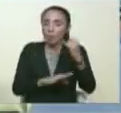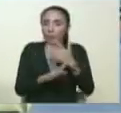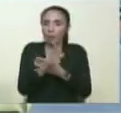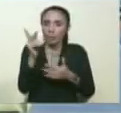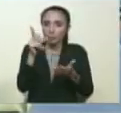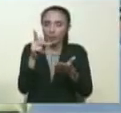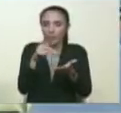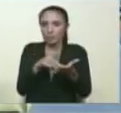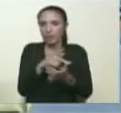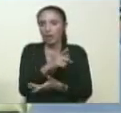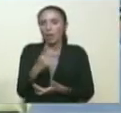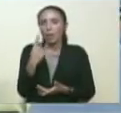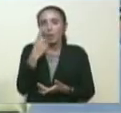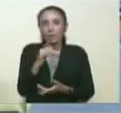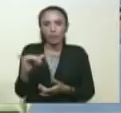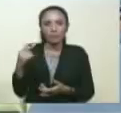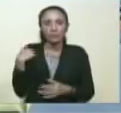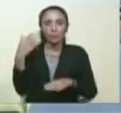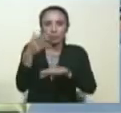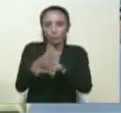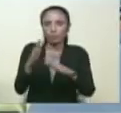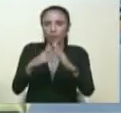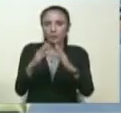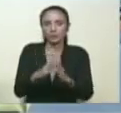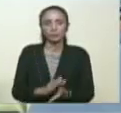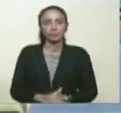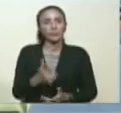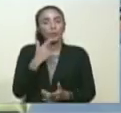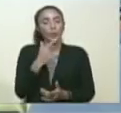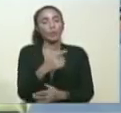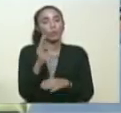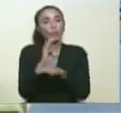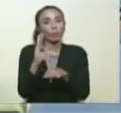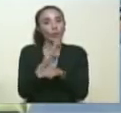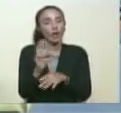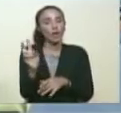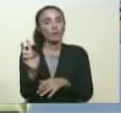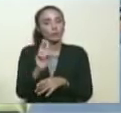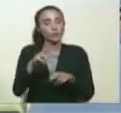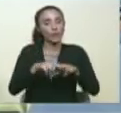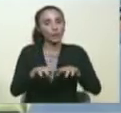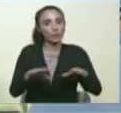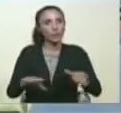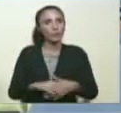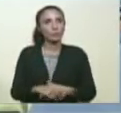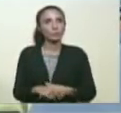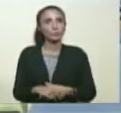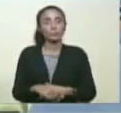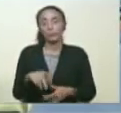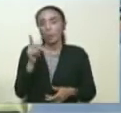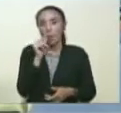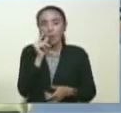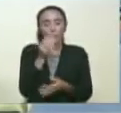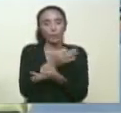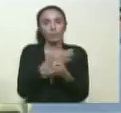casa, me lo repitió como 3 veces. Nombre extraordinario como el maestro